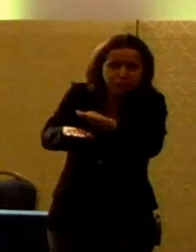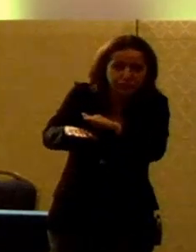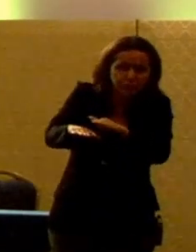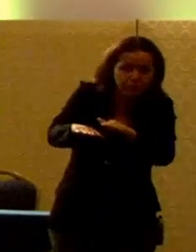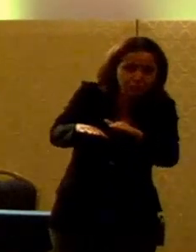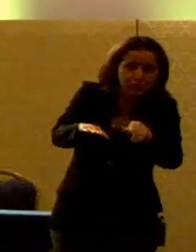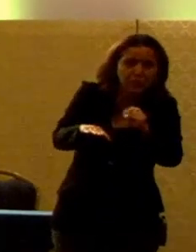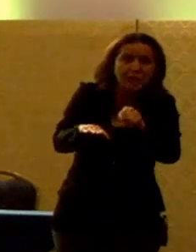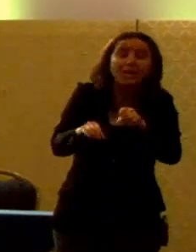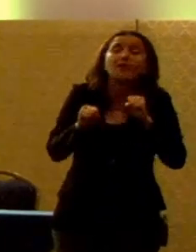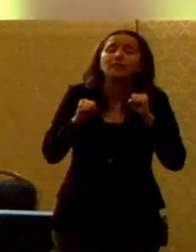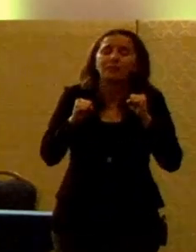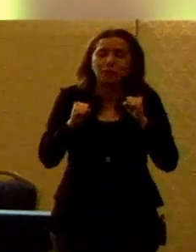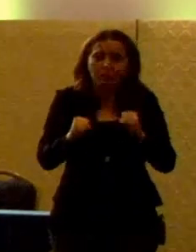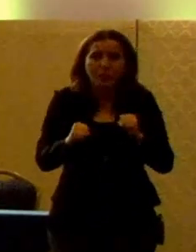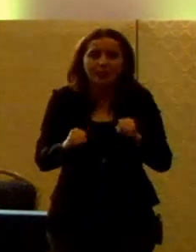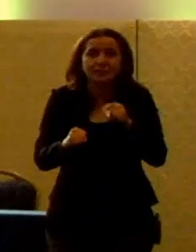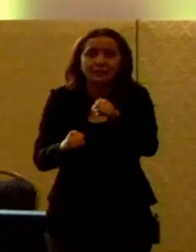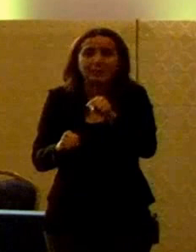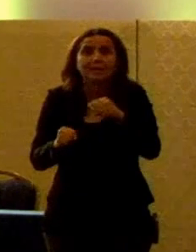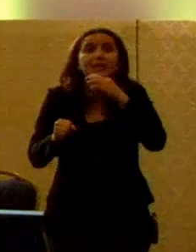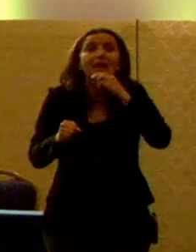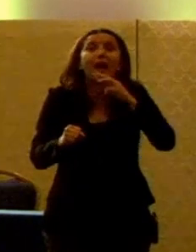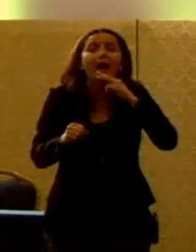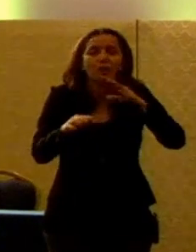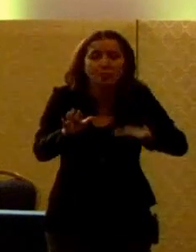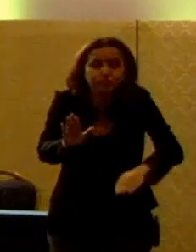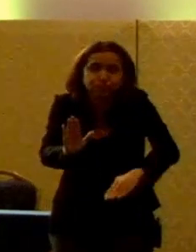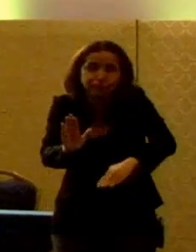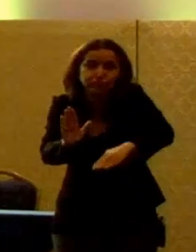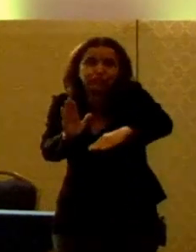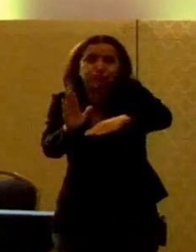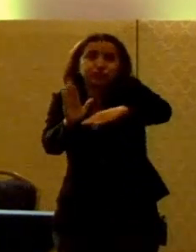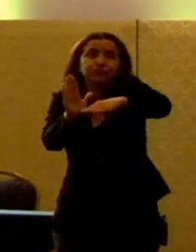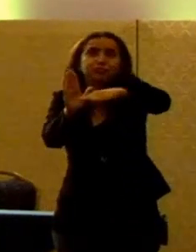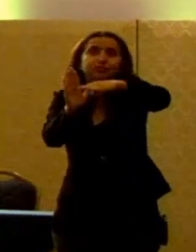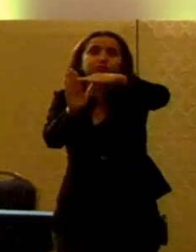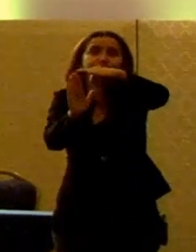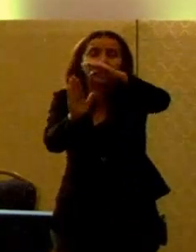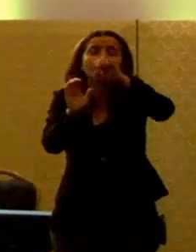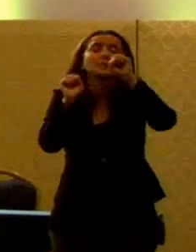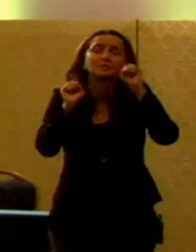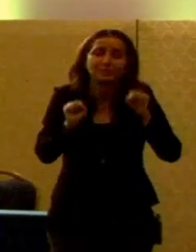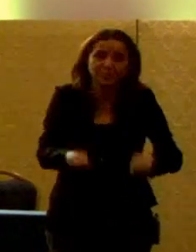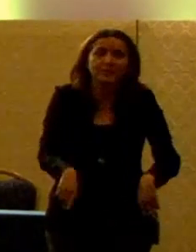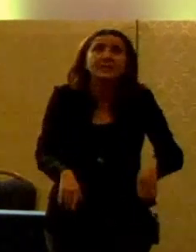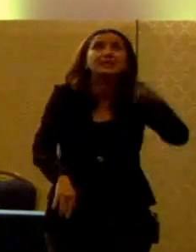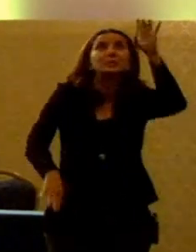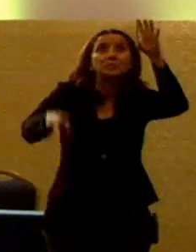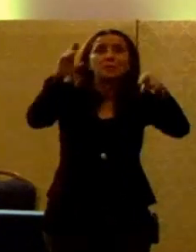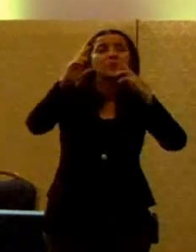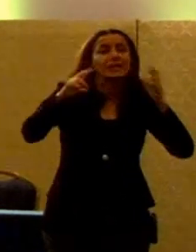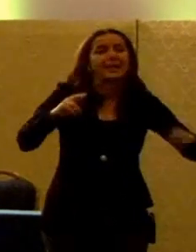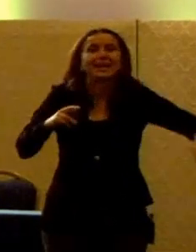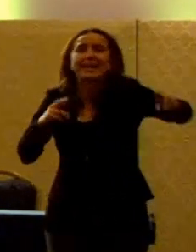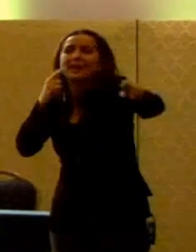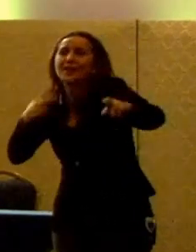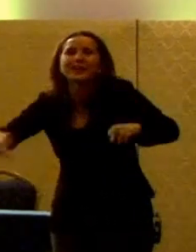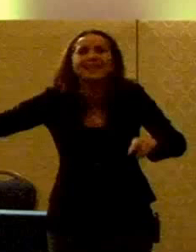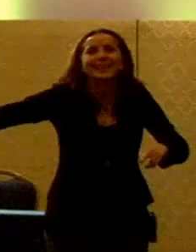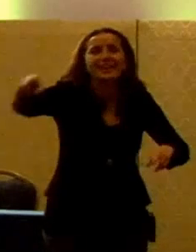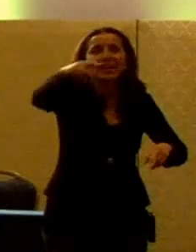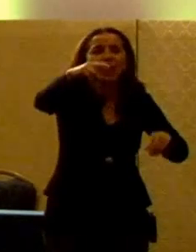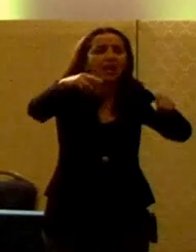o altamente susceptible de ser inundada, porque además de ser una región rodeada de ríos, acá tenemos el Golfo de